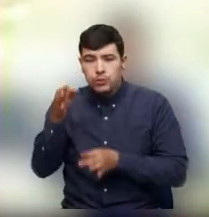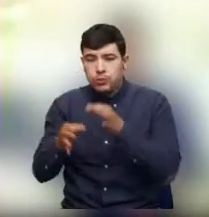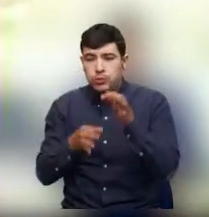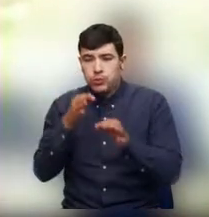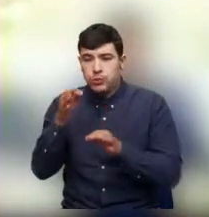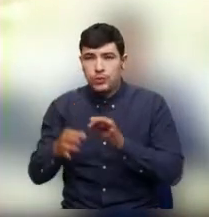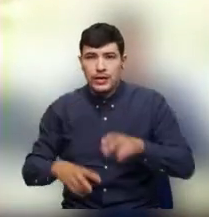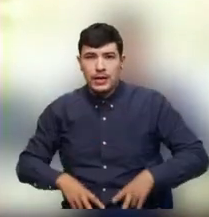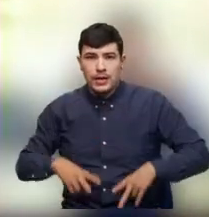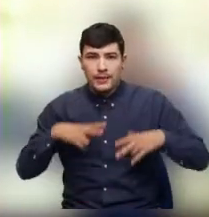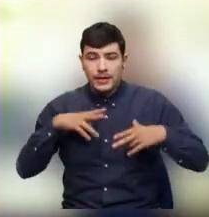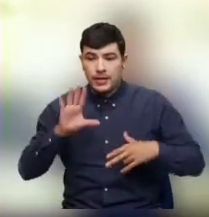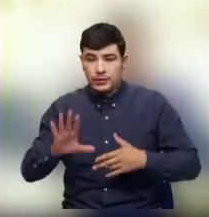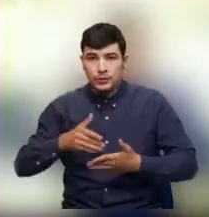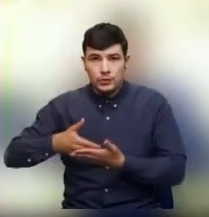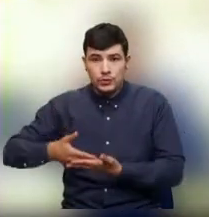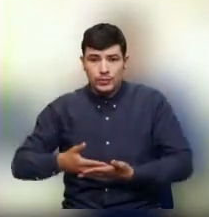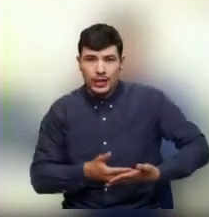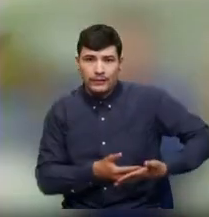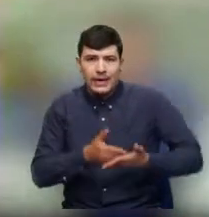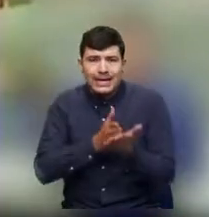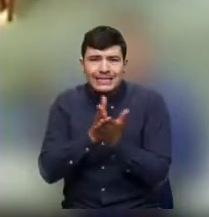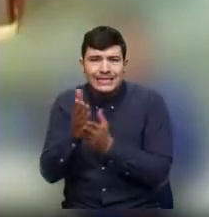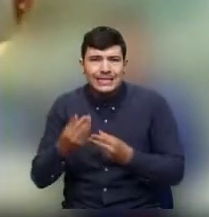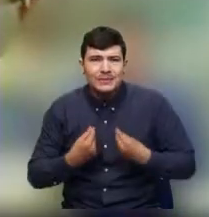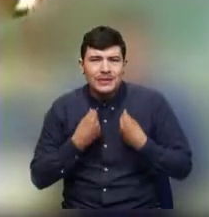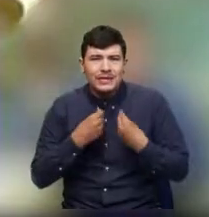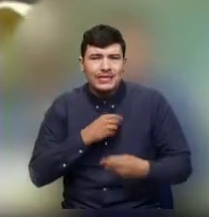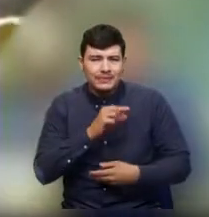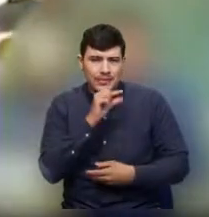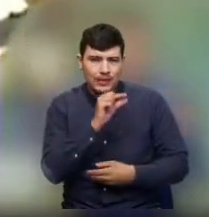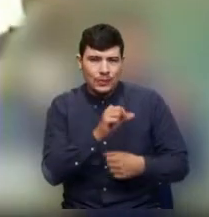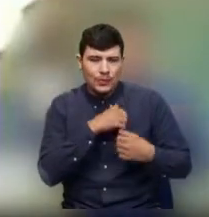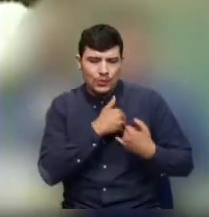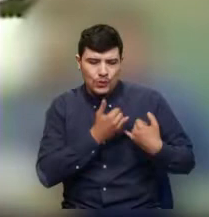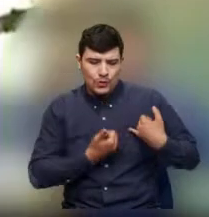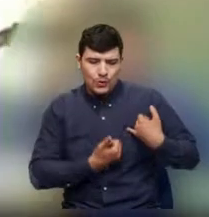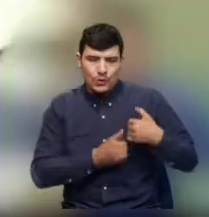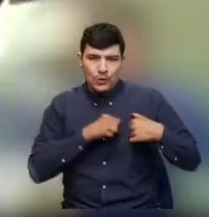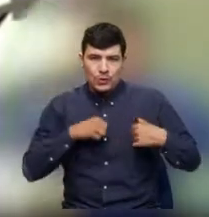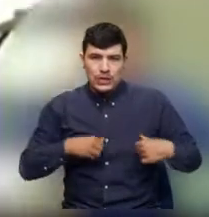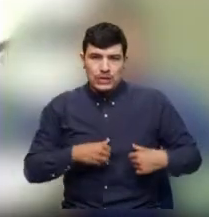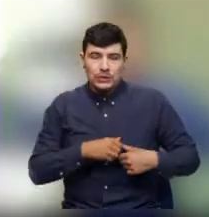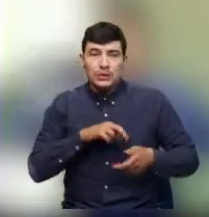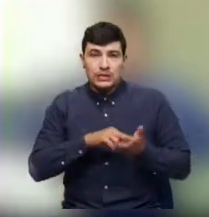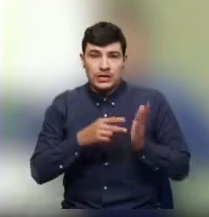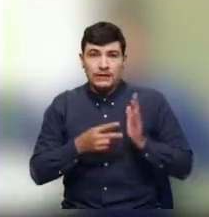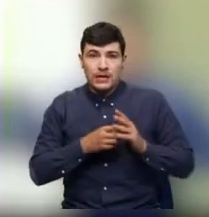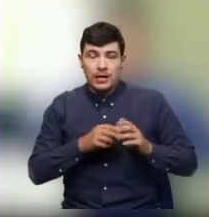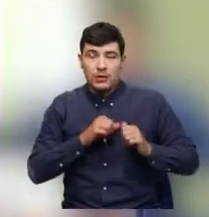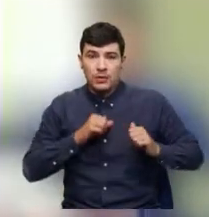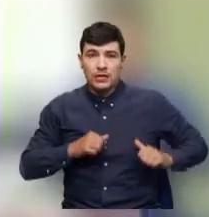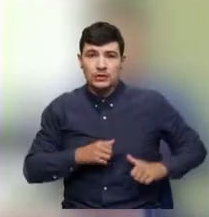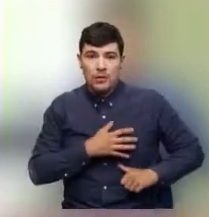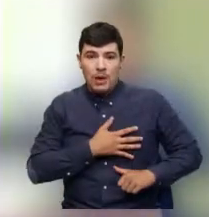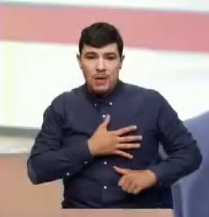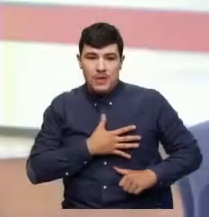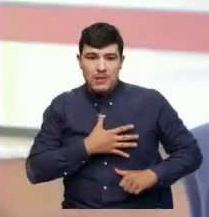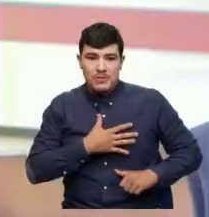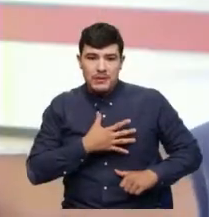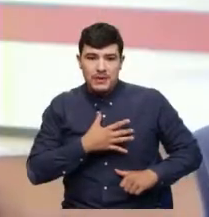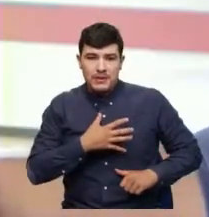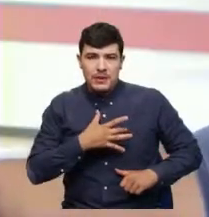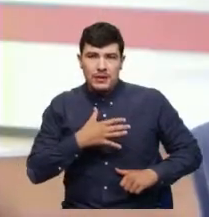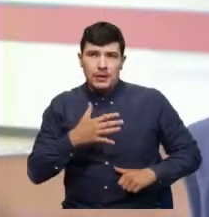vida. El bebé sobrevive con una miocardiopatía dilatada que hace crecer su corazón. Acá